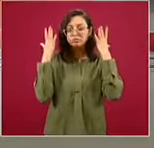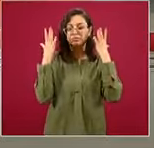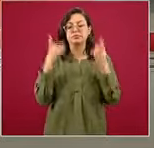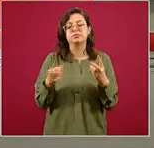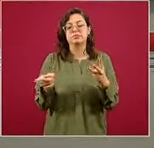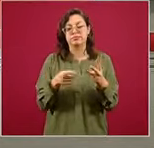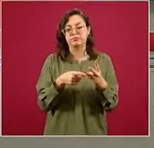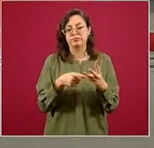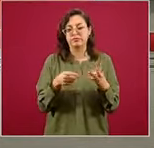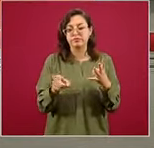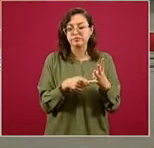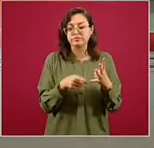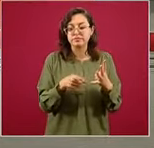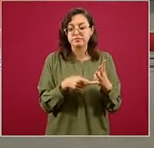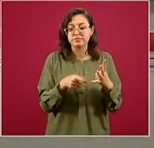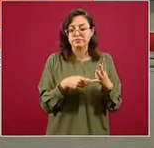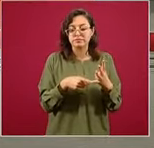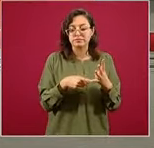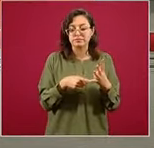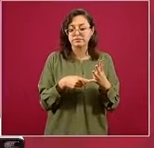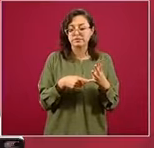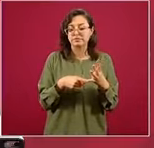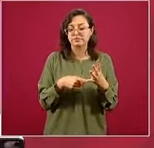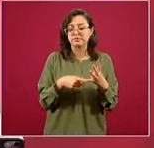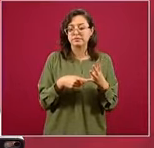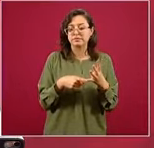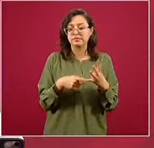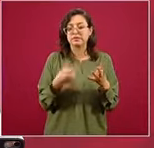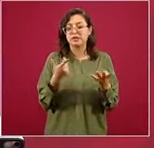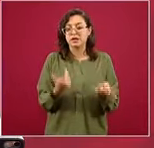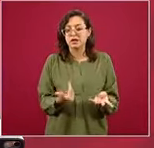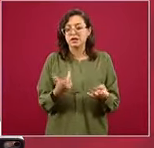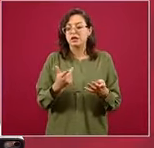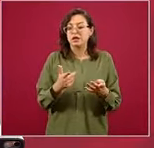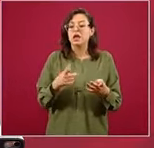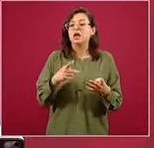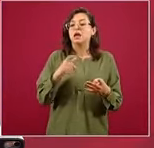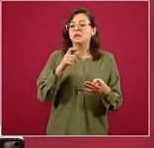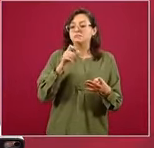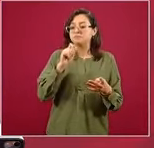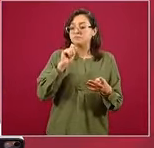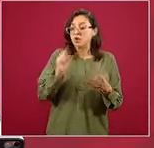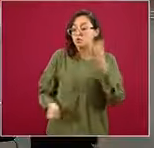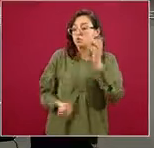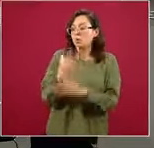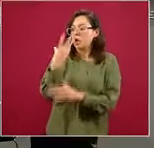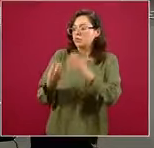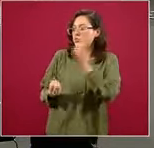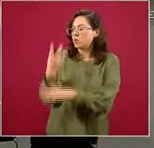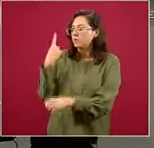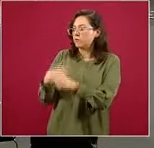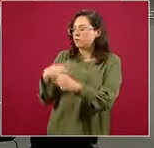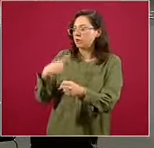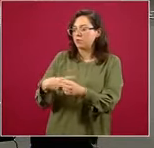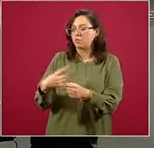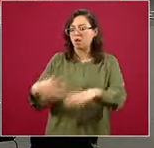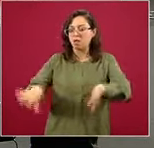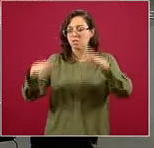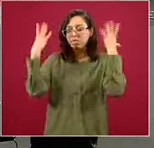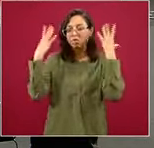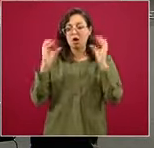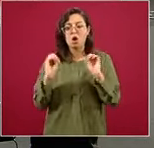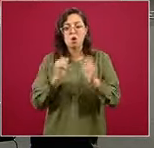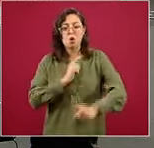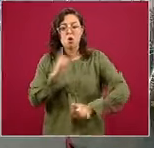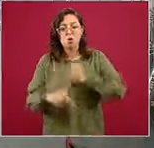ocupación hospitalaria y la velocidad de cambio de la presentación de casos nuevos, estimados, que hemos